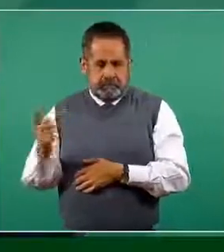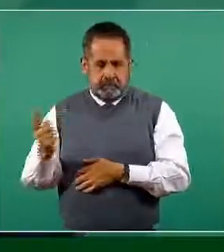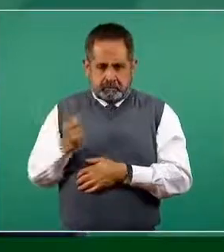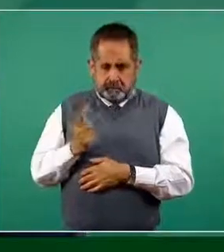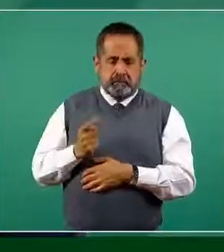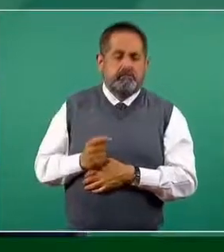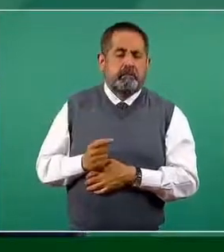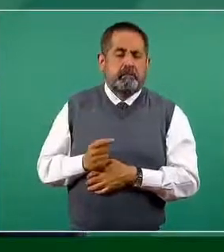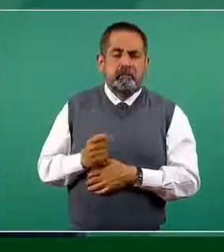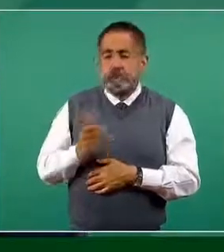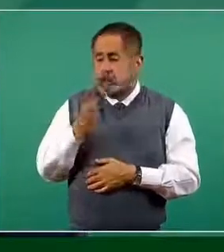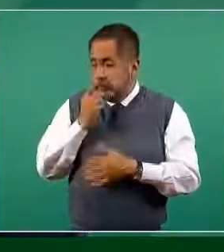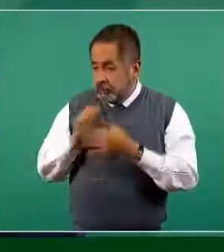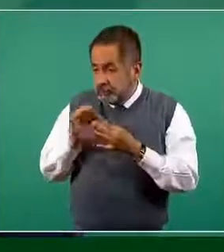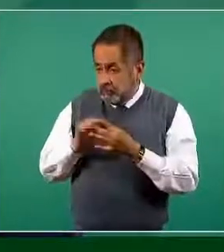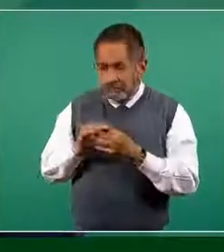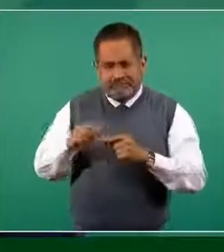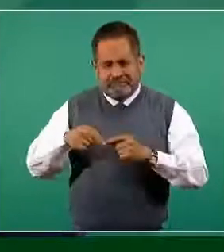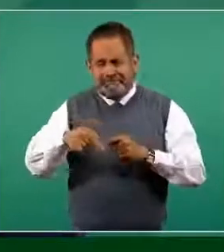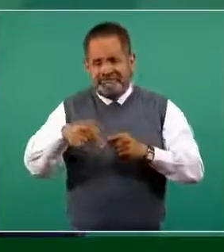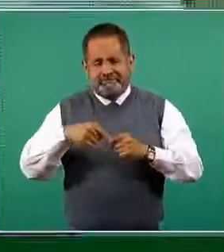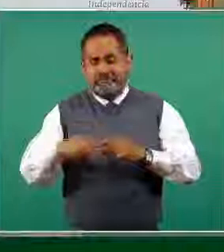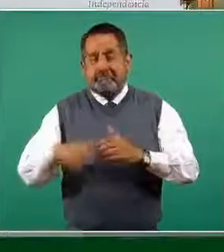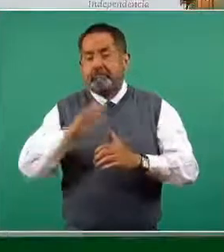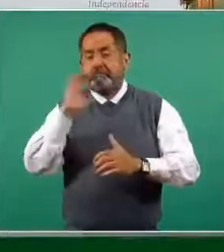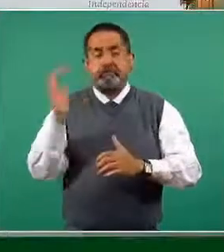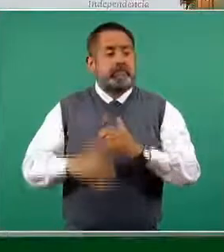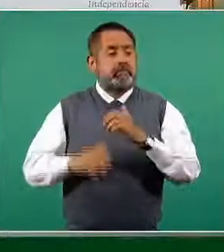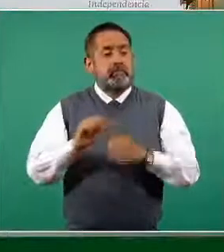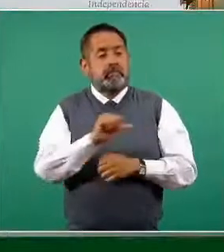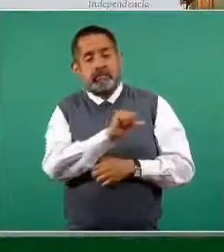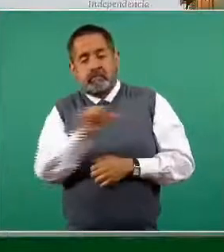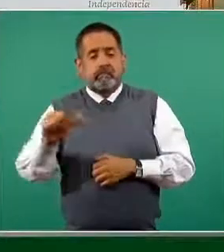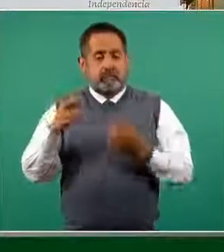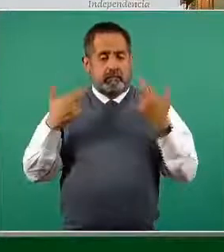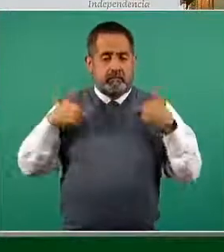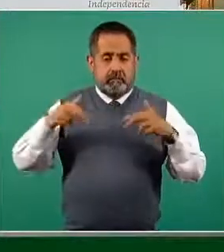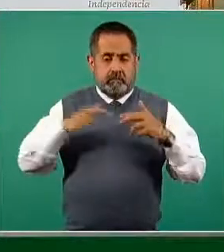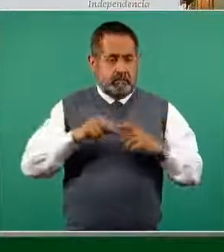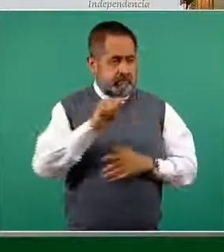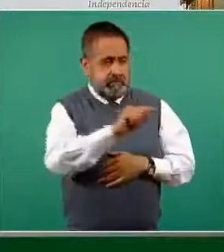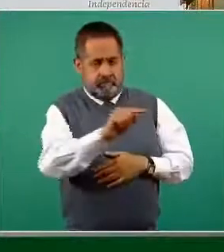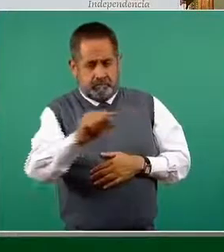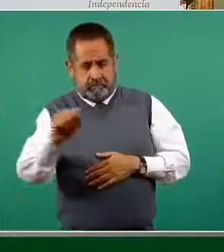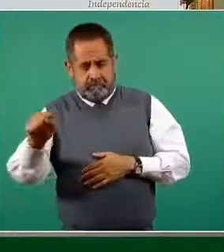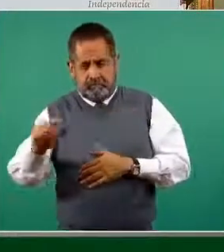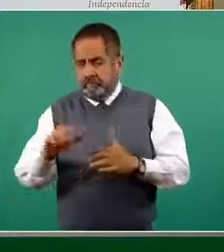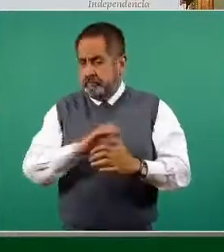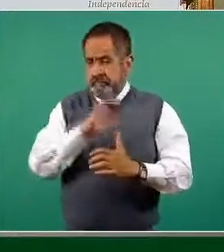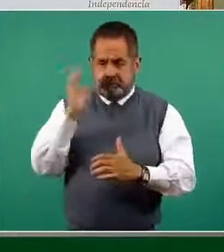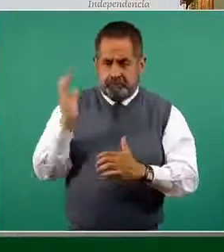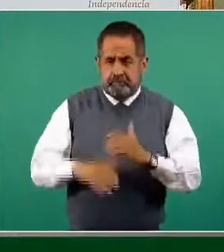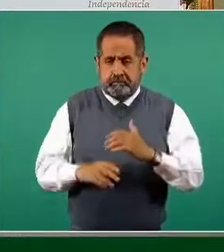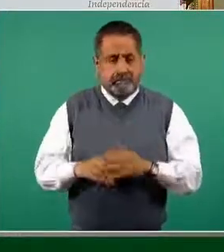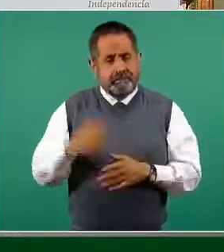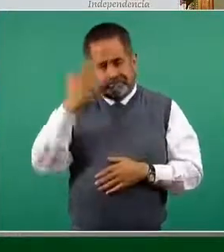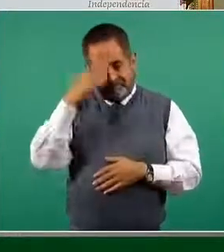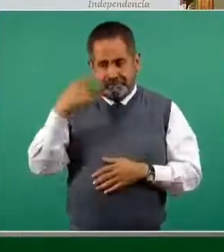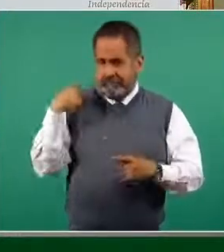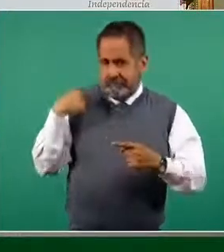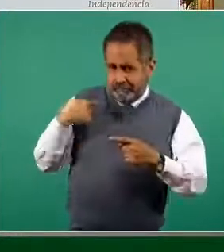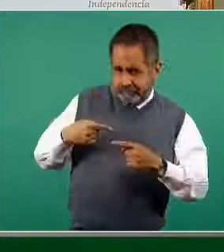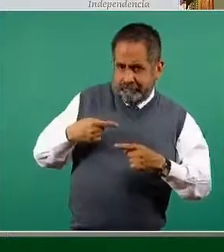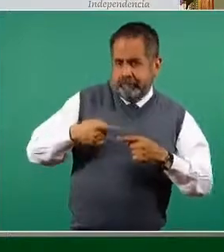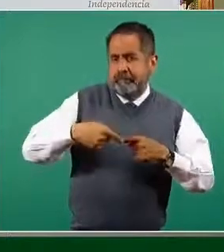estamos ya por terminar la vacunación a personal educativo. Como sabemos, estamos durante esta semana